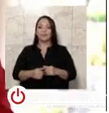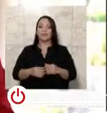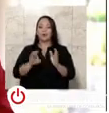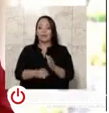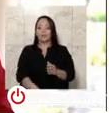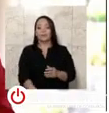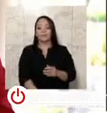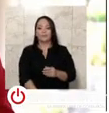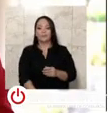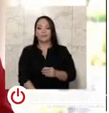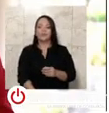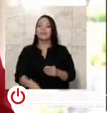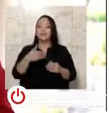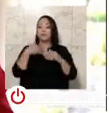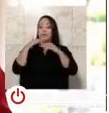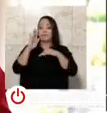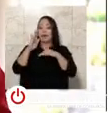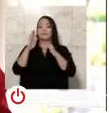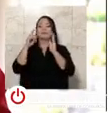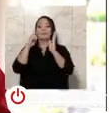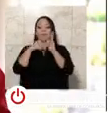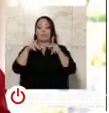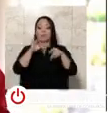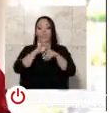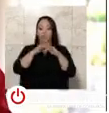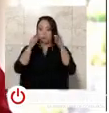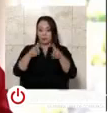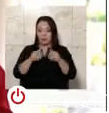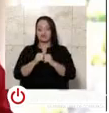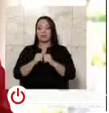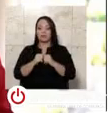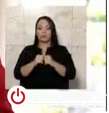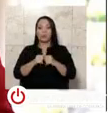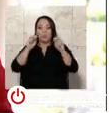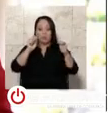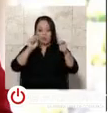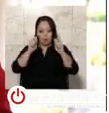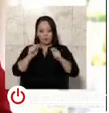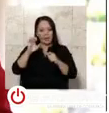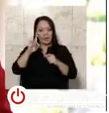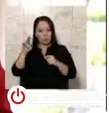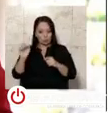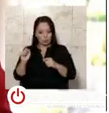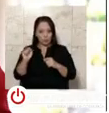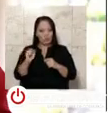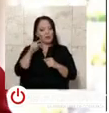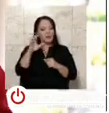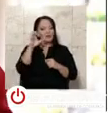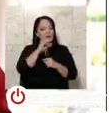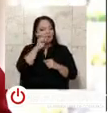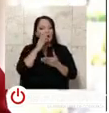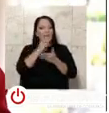tenemos más de 1,000 funcionarios de la Caja que pueden hacer ajustes al EDUS. Entonces, por ejemplo, descubrimos que